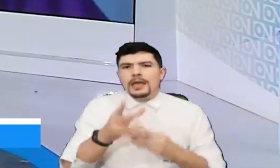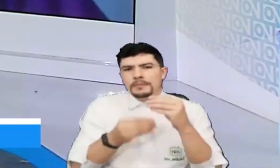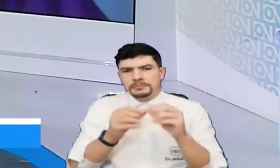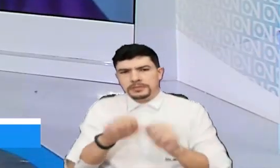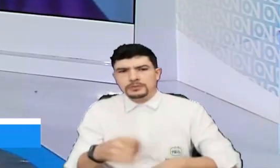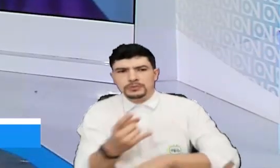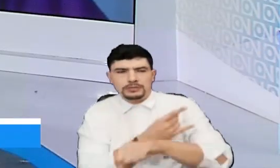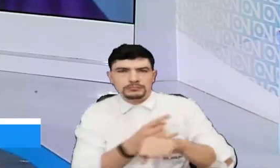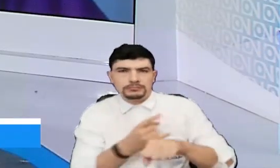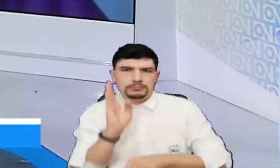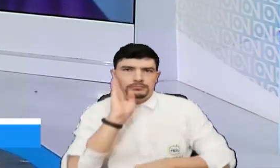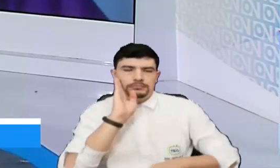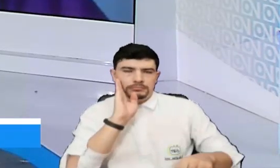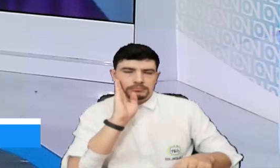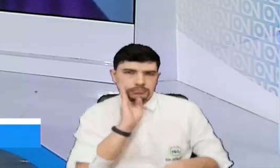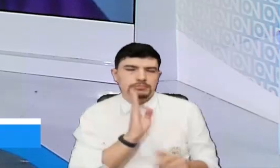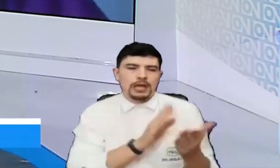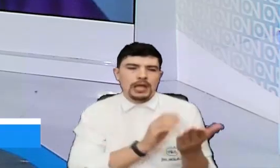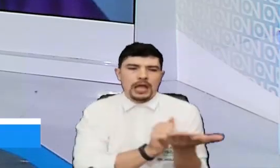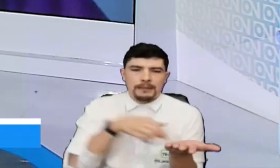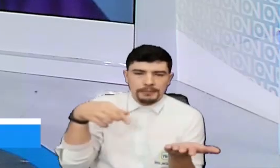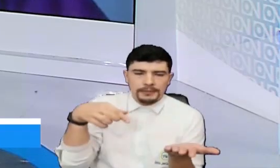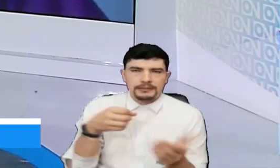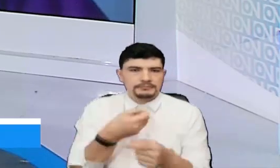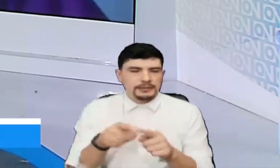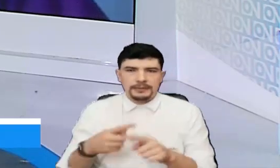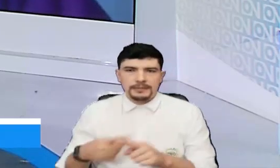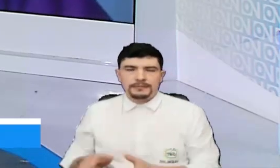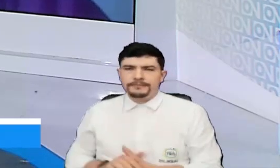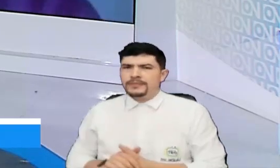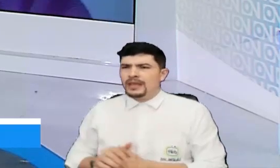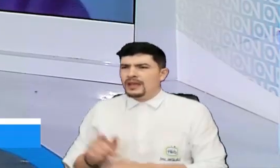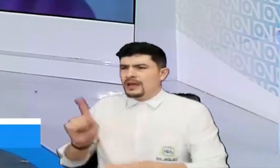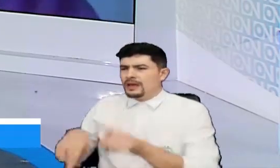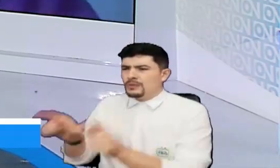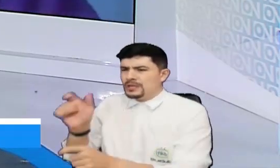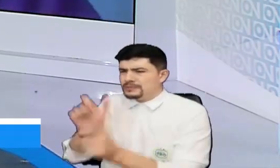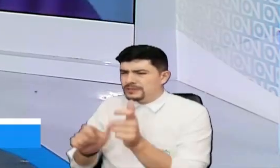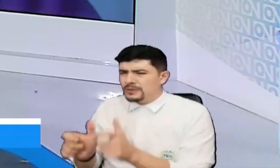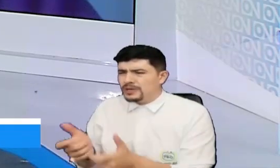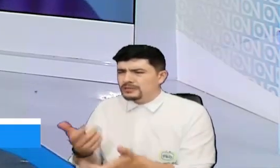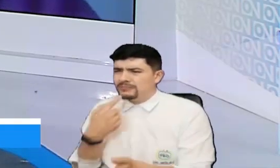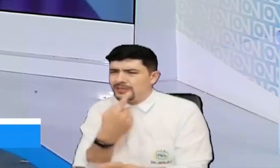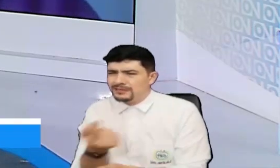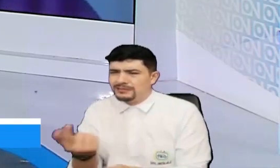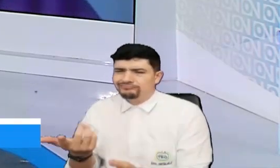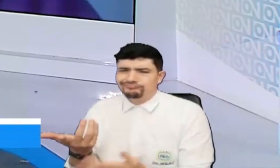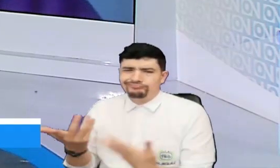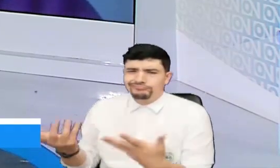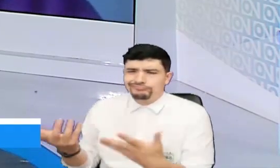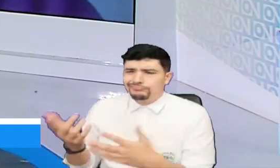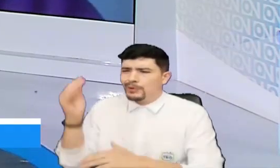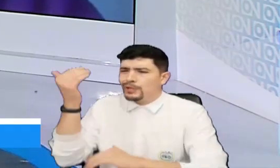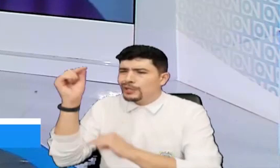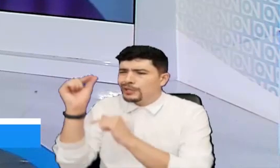los congresistas hoy se pronunciaron en diferentes redes sociales, congresistas de todos los partidos. ¿Qué decirle a ellos como tal?